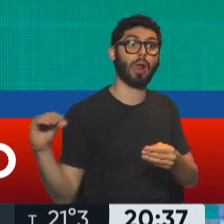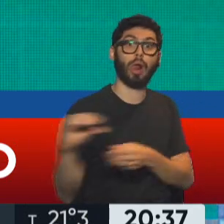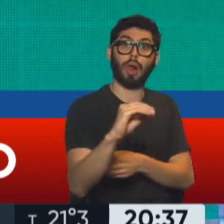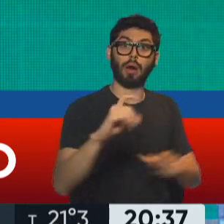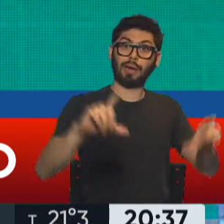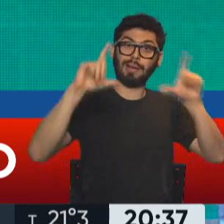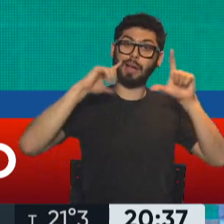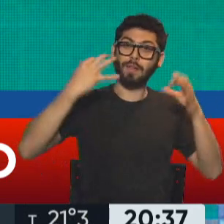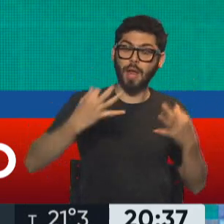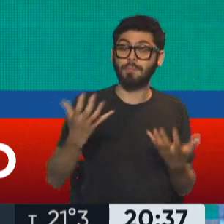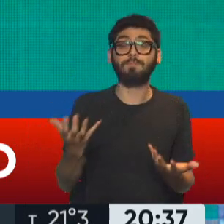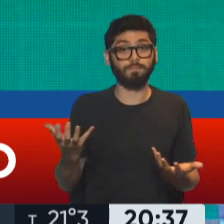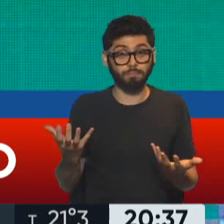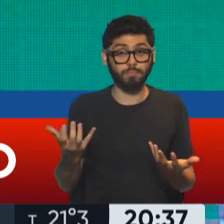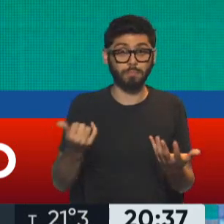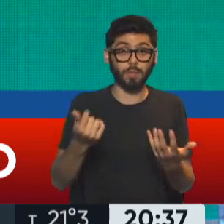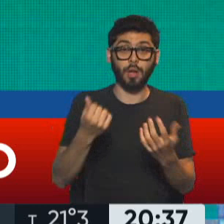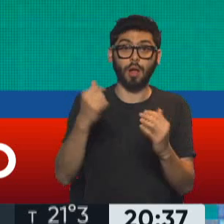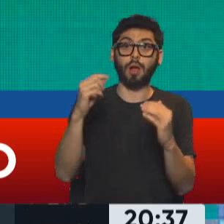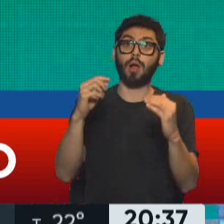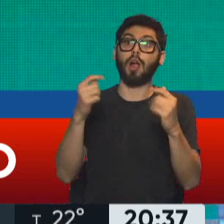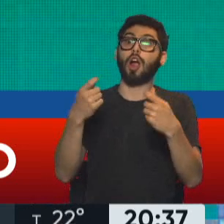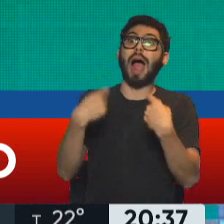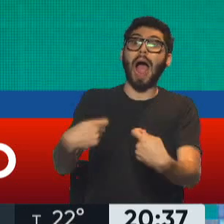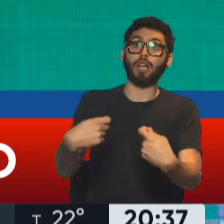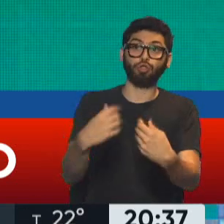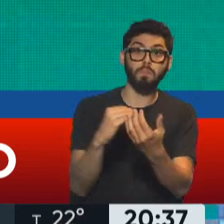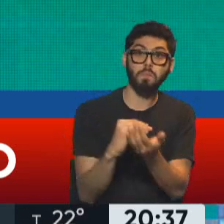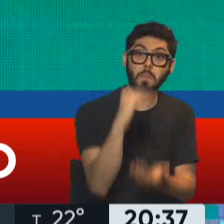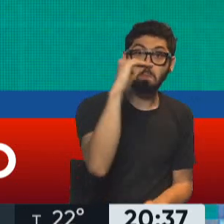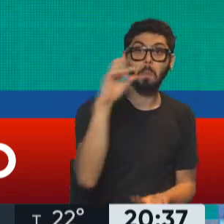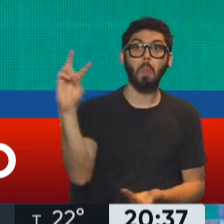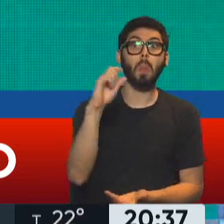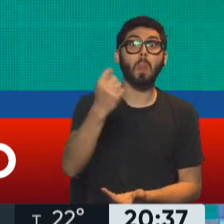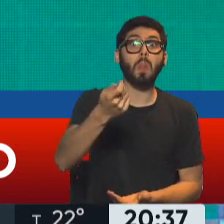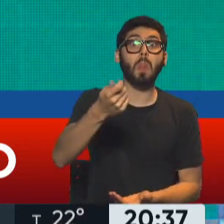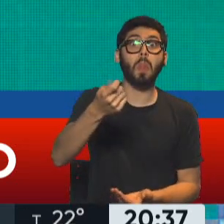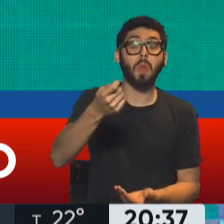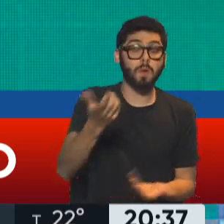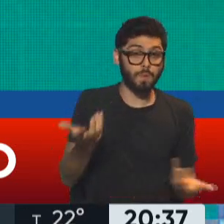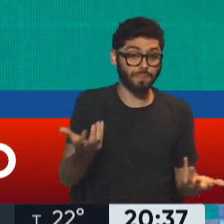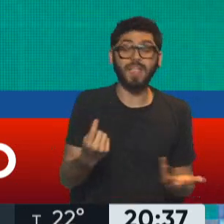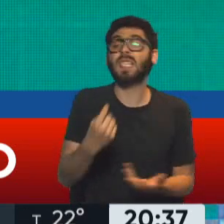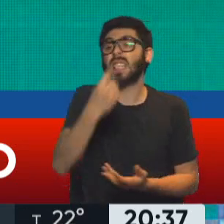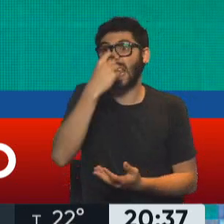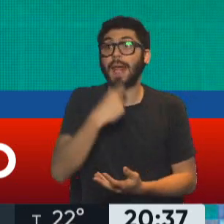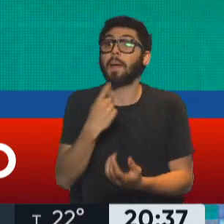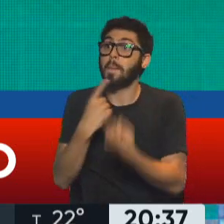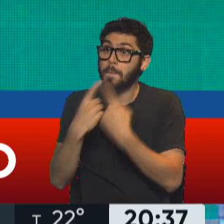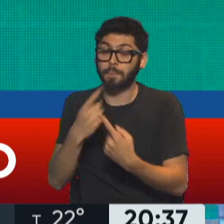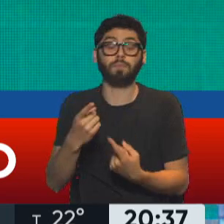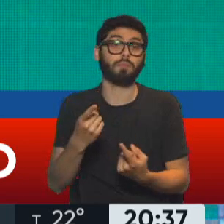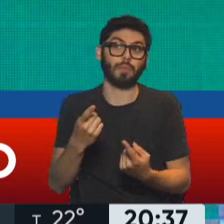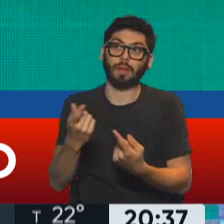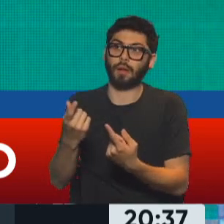información al respecto. Que crecía todos los días el déficit. Para quien quisiera verla, en ese momento estaba la información accesible. Bueno, nos sorprende ahora un Carlos Melconian